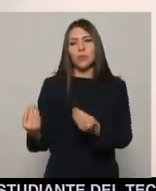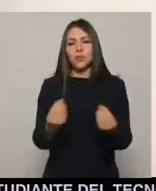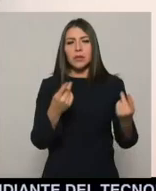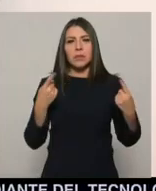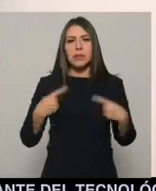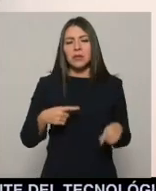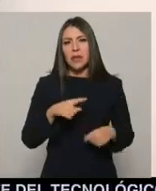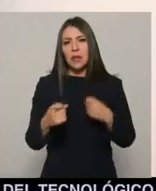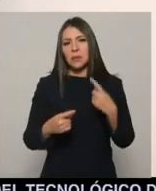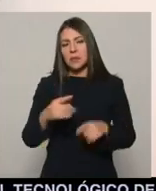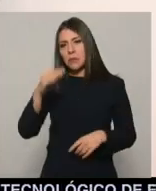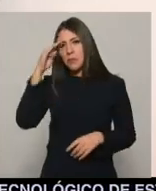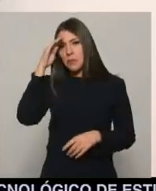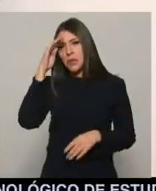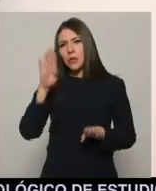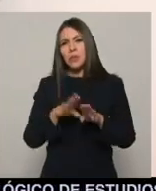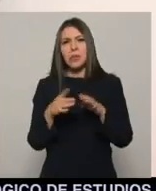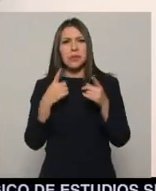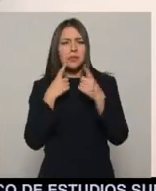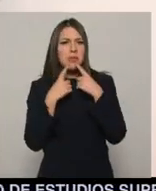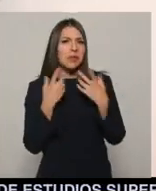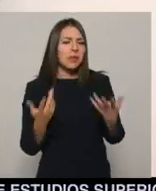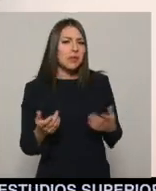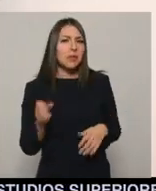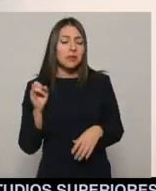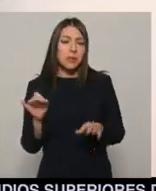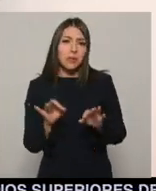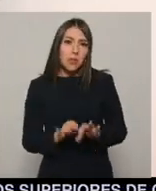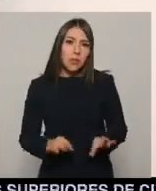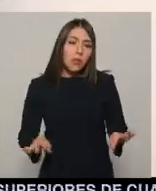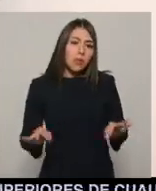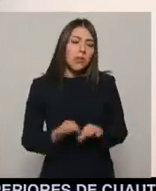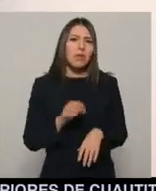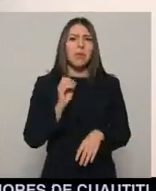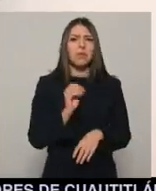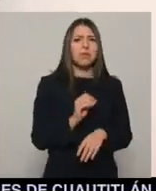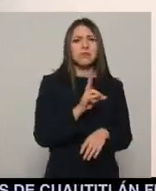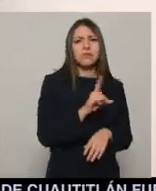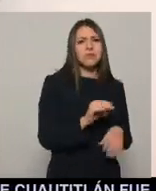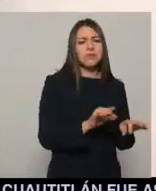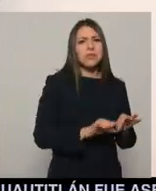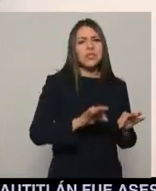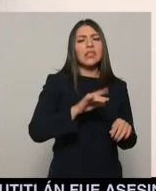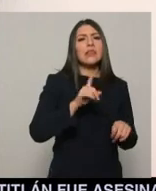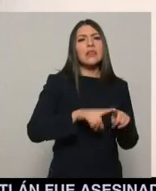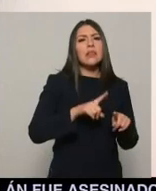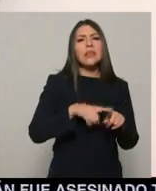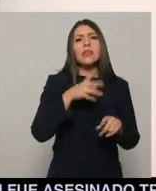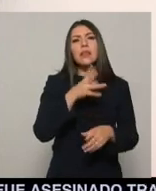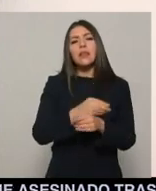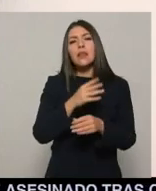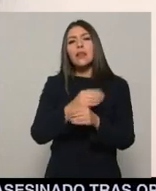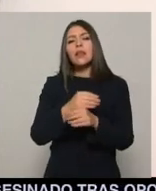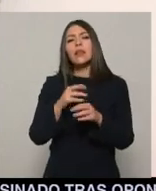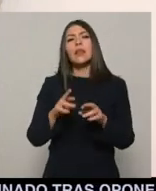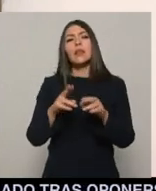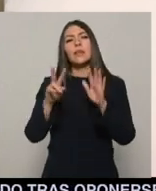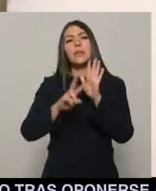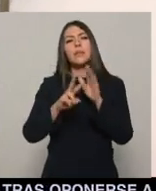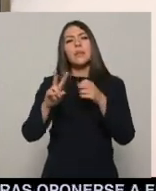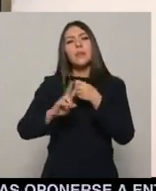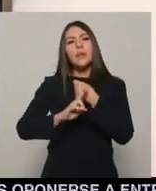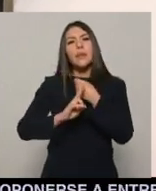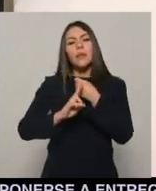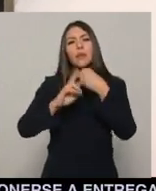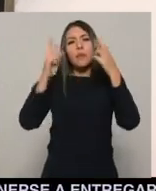les pareció entrar en un debate de si era importante o no saber quién iba a reparar los daños de los vidrios rotos y